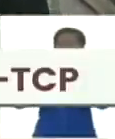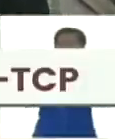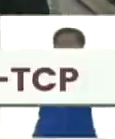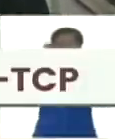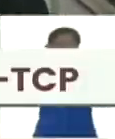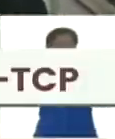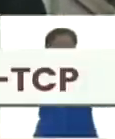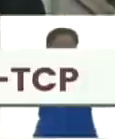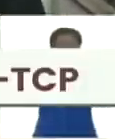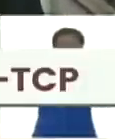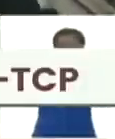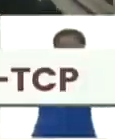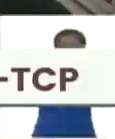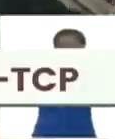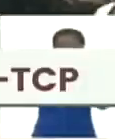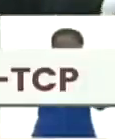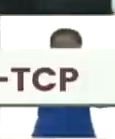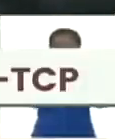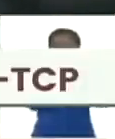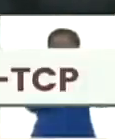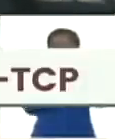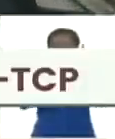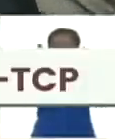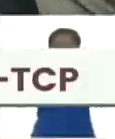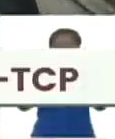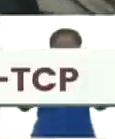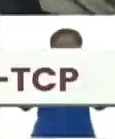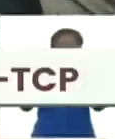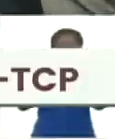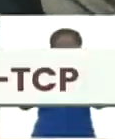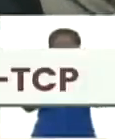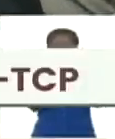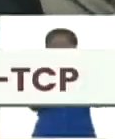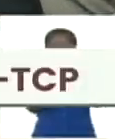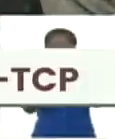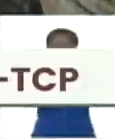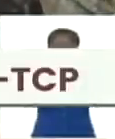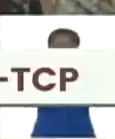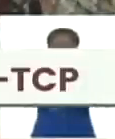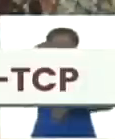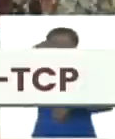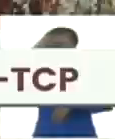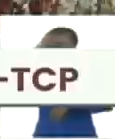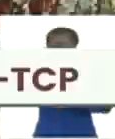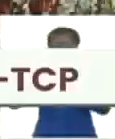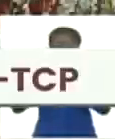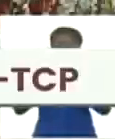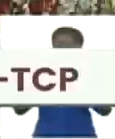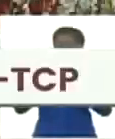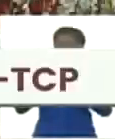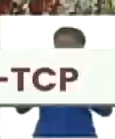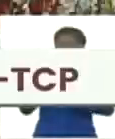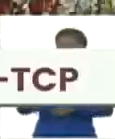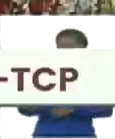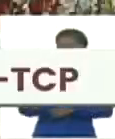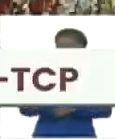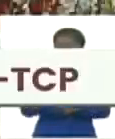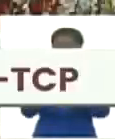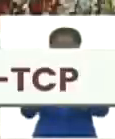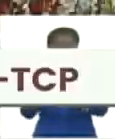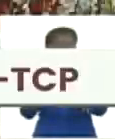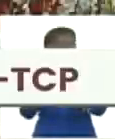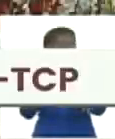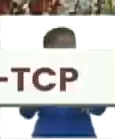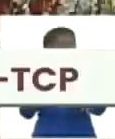the real meeting. Pero no. Side meeting, as though you want to take them to en la reunión concreta.